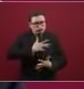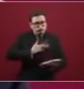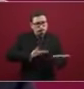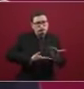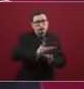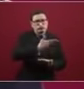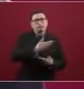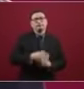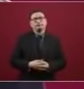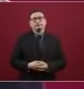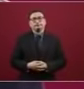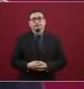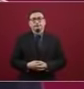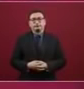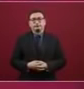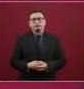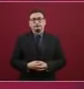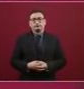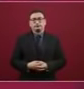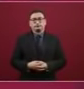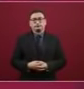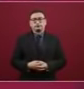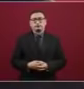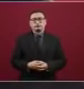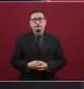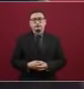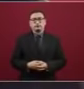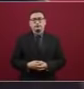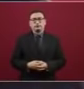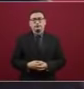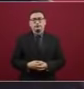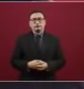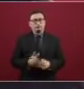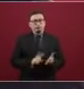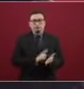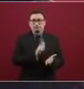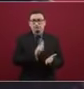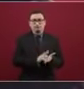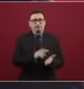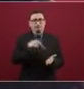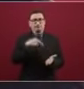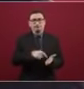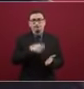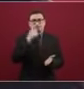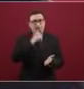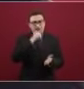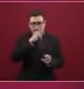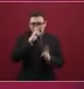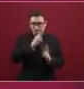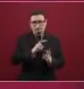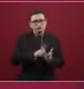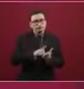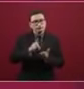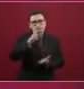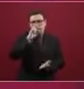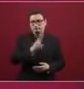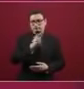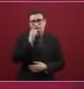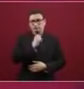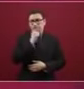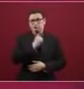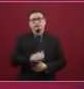y por la ley, con el derecho. Eso es lo que